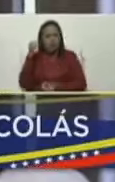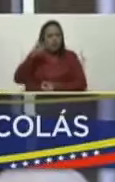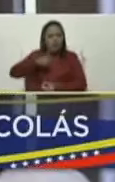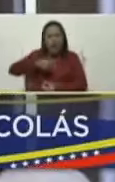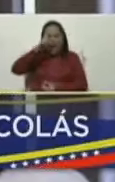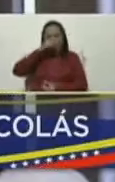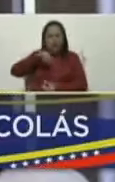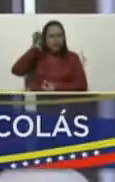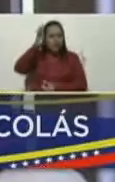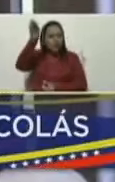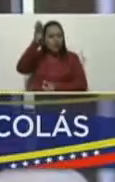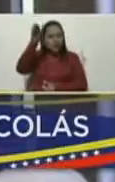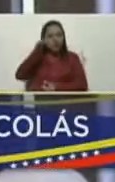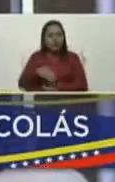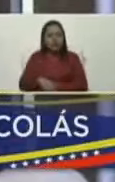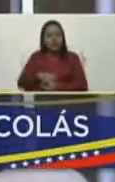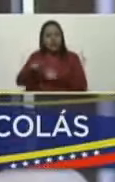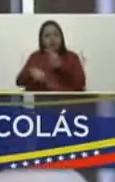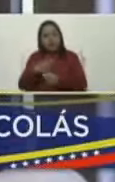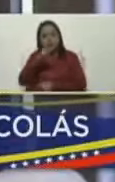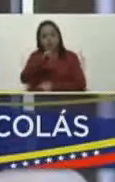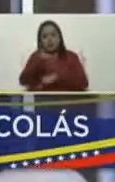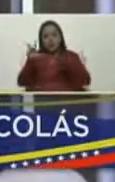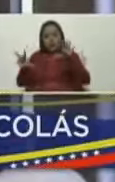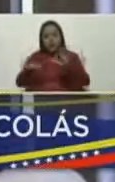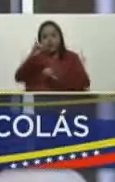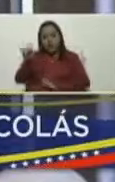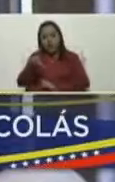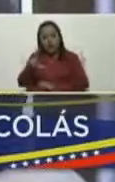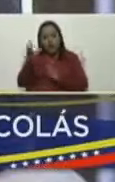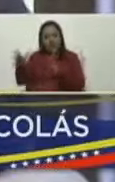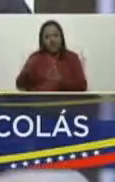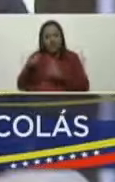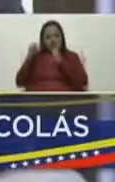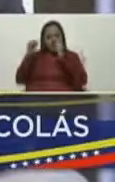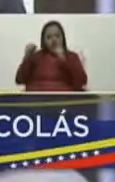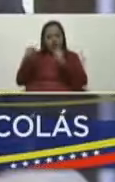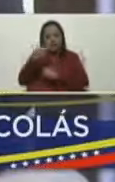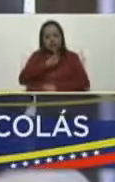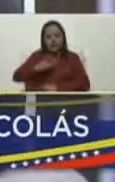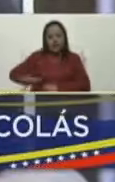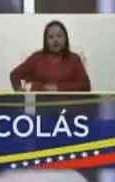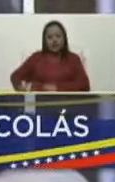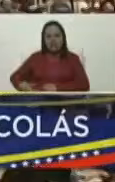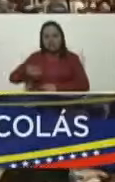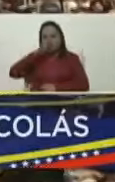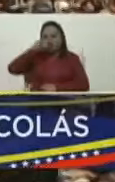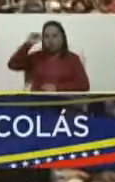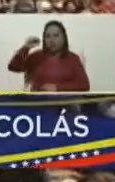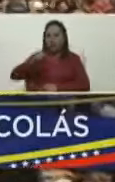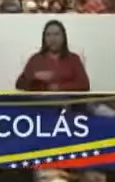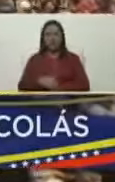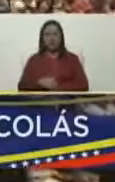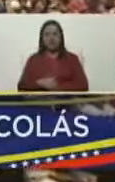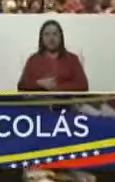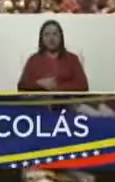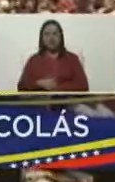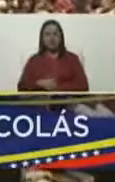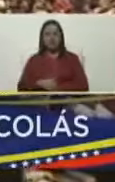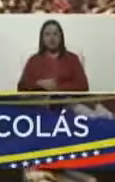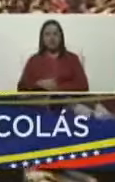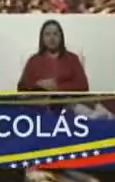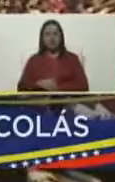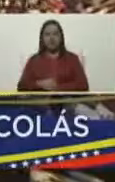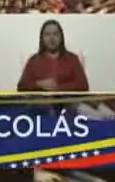años que nos quedan, y después el 28 de julio con la victoria contundente de nuestro presidente Nicolás Maduro.